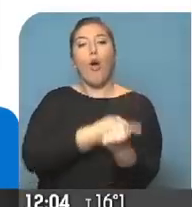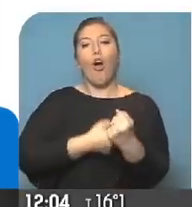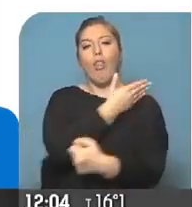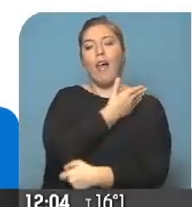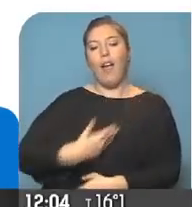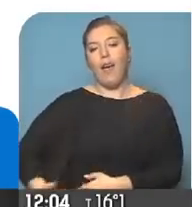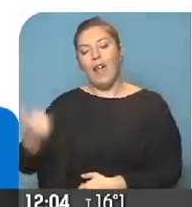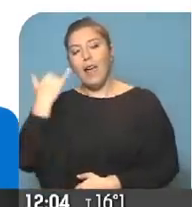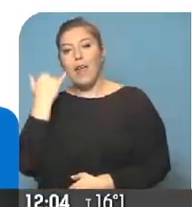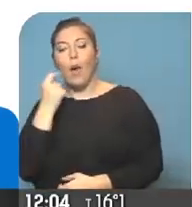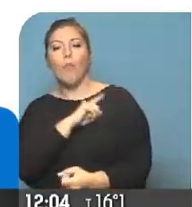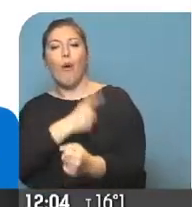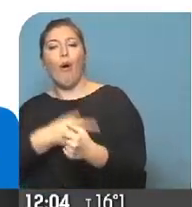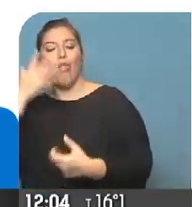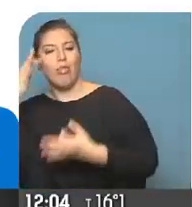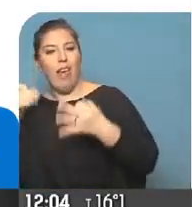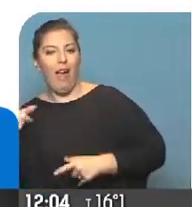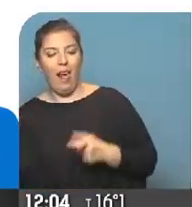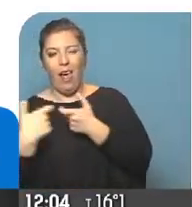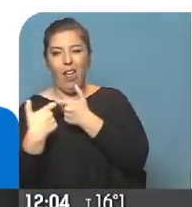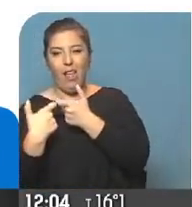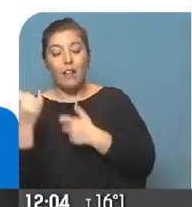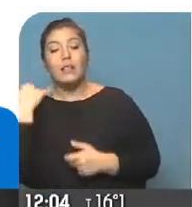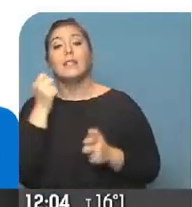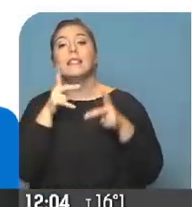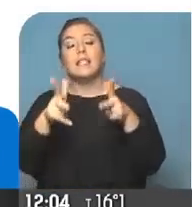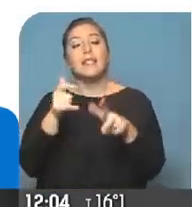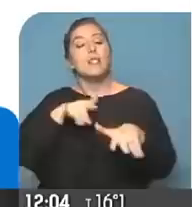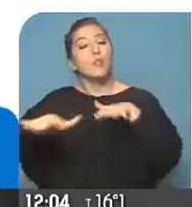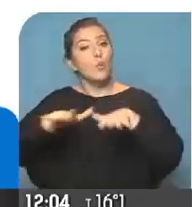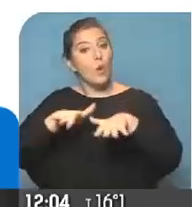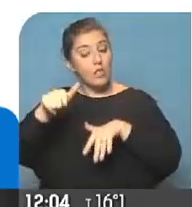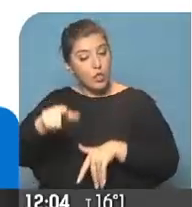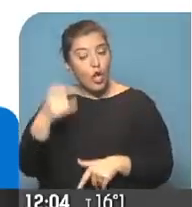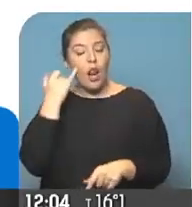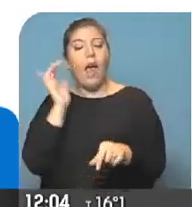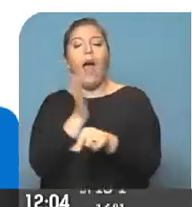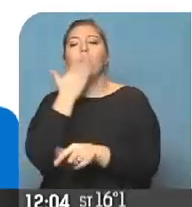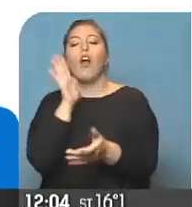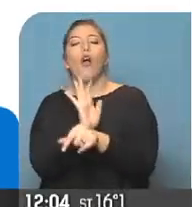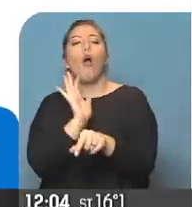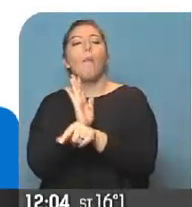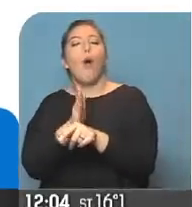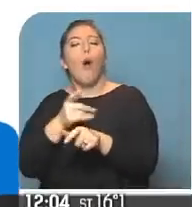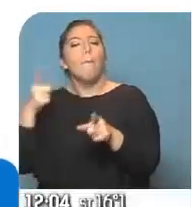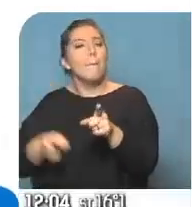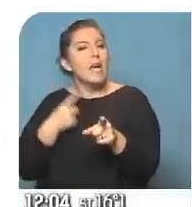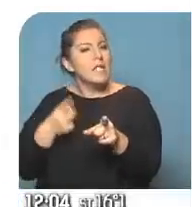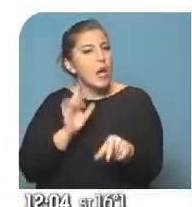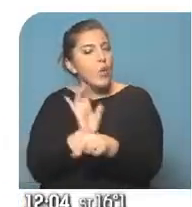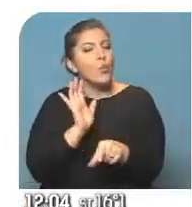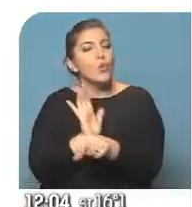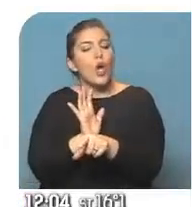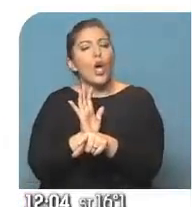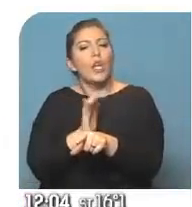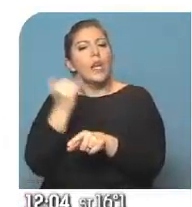Poder Ejecutivo. Remita que la situación que está atravesando, habla de persecución y hostigamiento, de múltiple persecución y